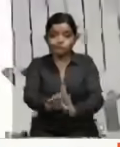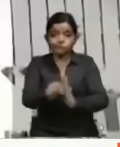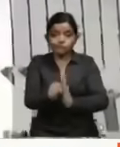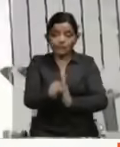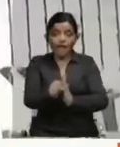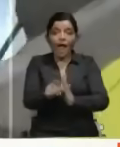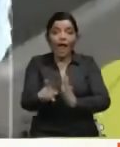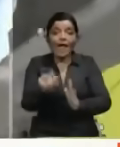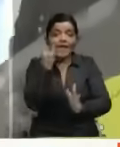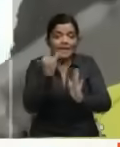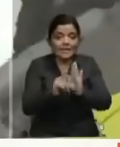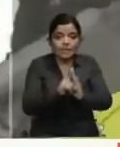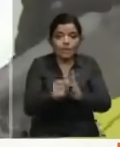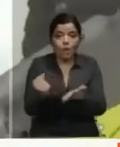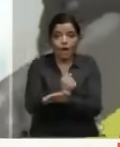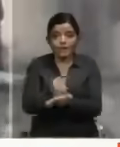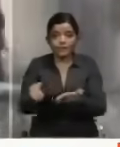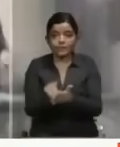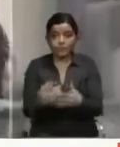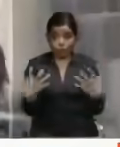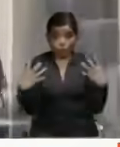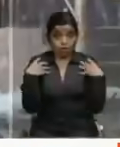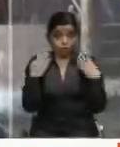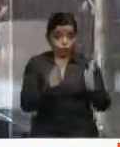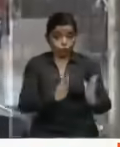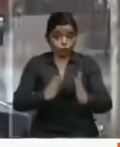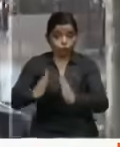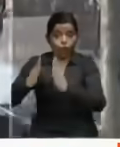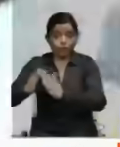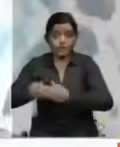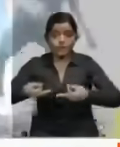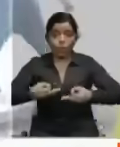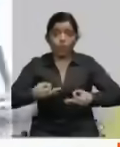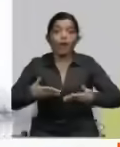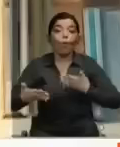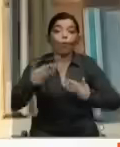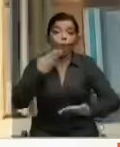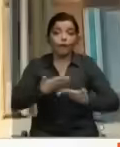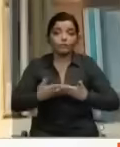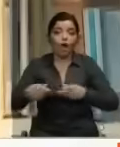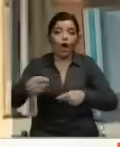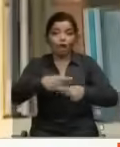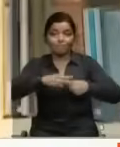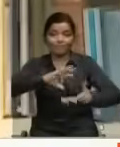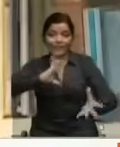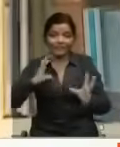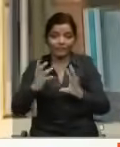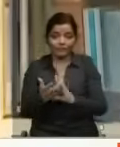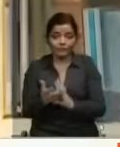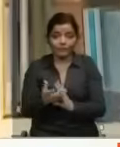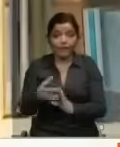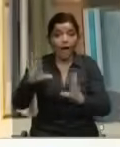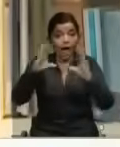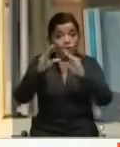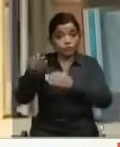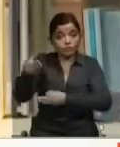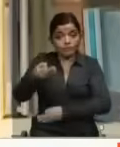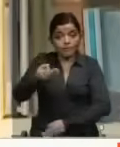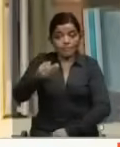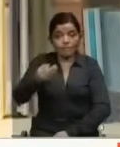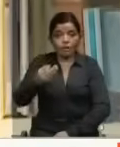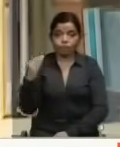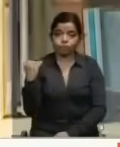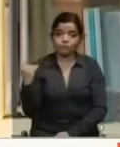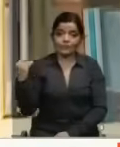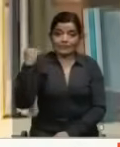su gestión como encargado de orden y seguridad durante el estallido social. Lo que me transmitió anoche el general Yáñez es que él